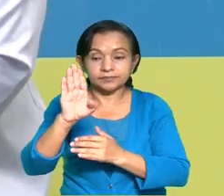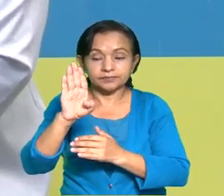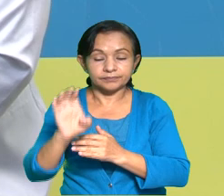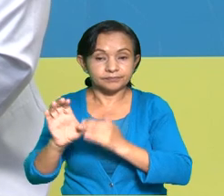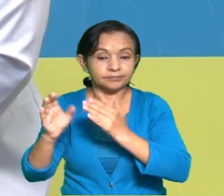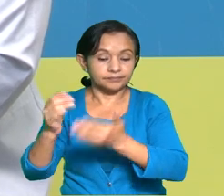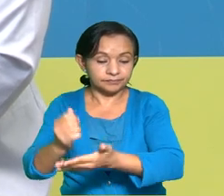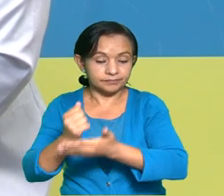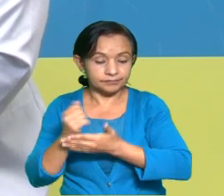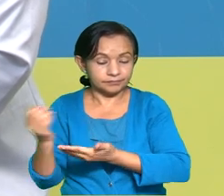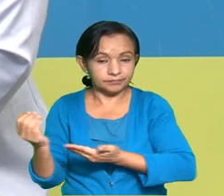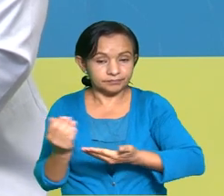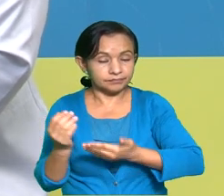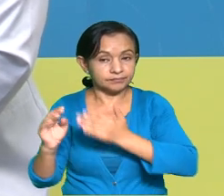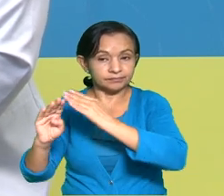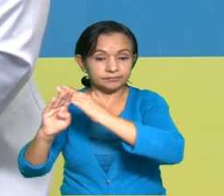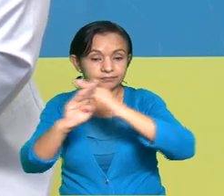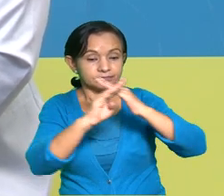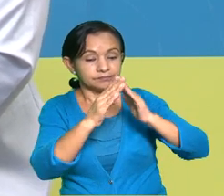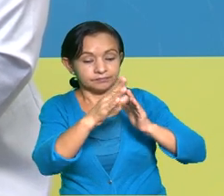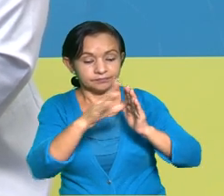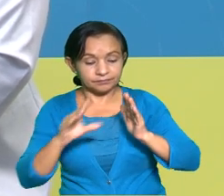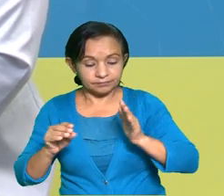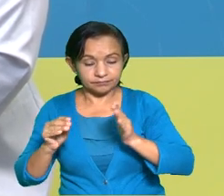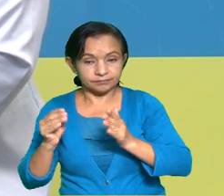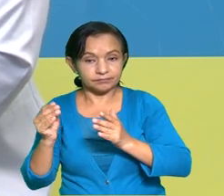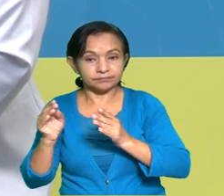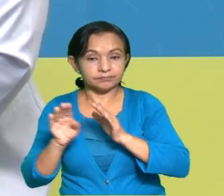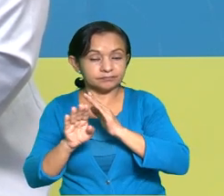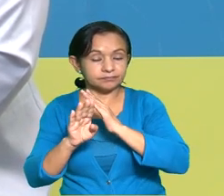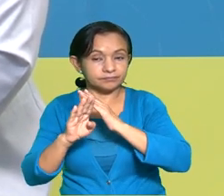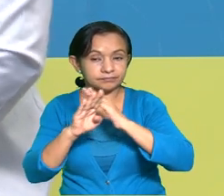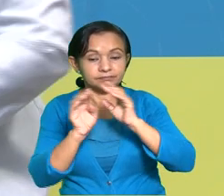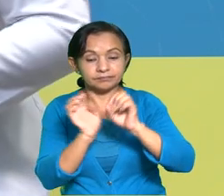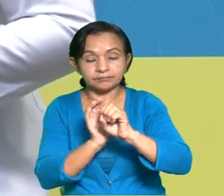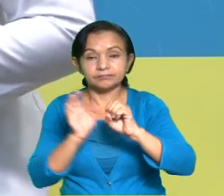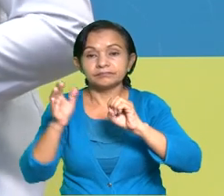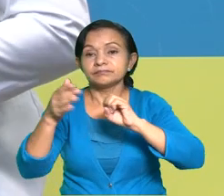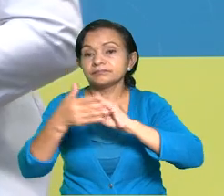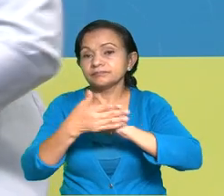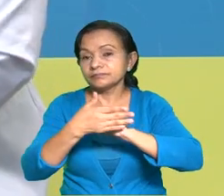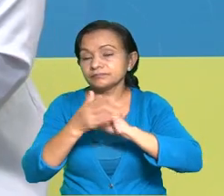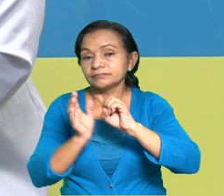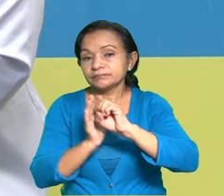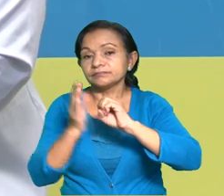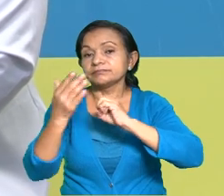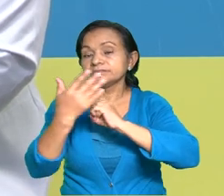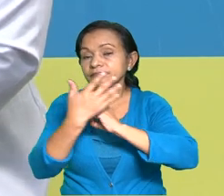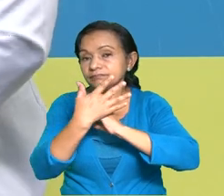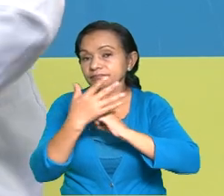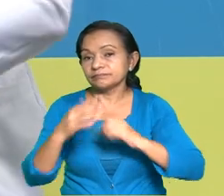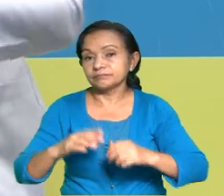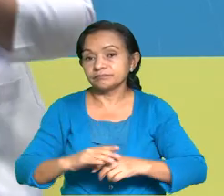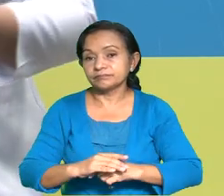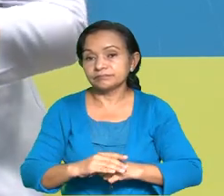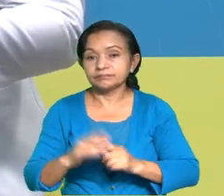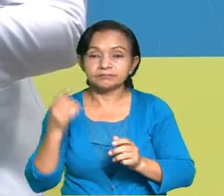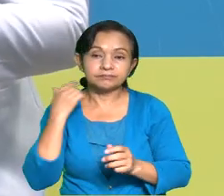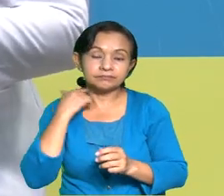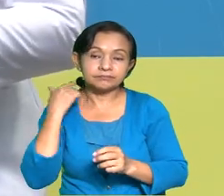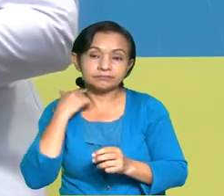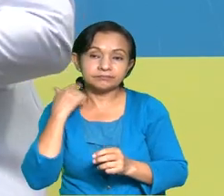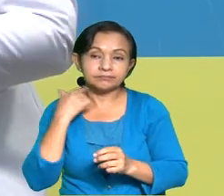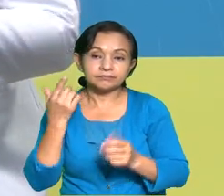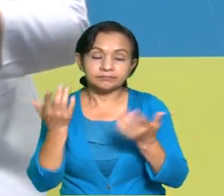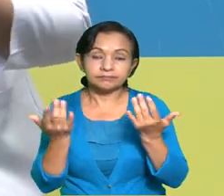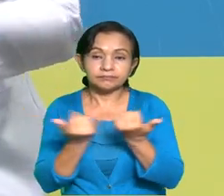anticuerpos que le ayudan podrían ayudar al bebé a prevenir la infección por COVID. Así que siempre y cuando, ¿verdad?,